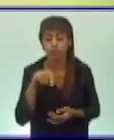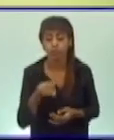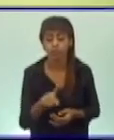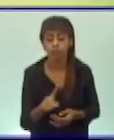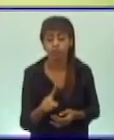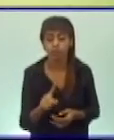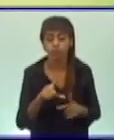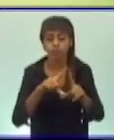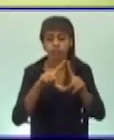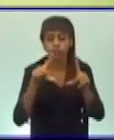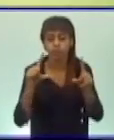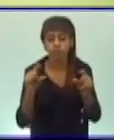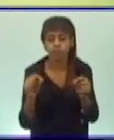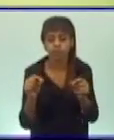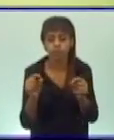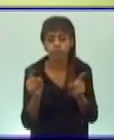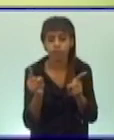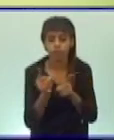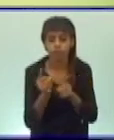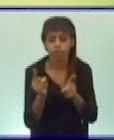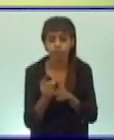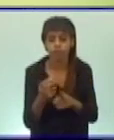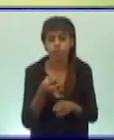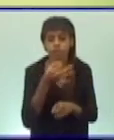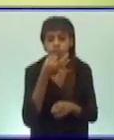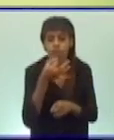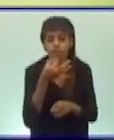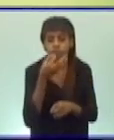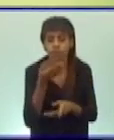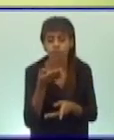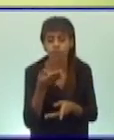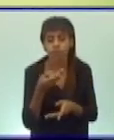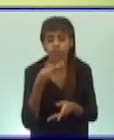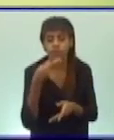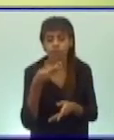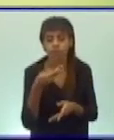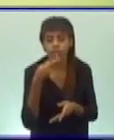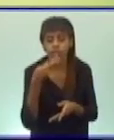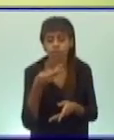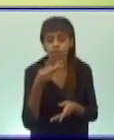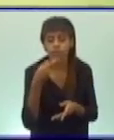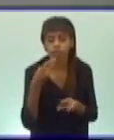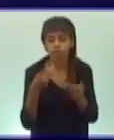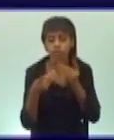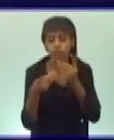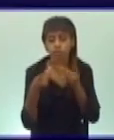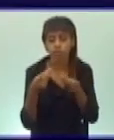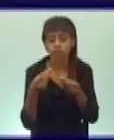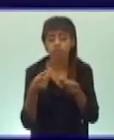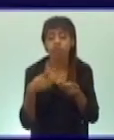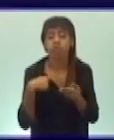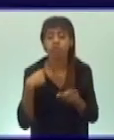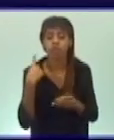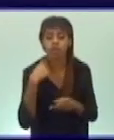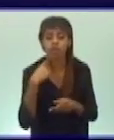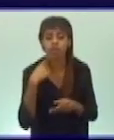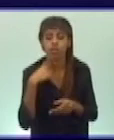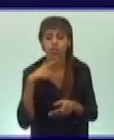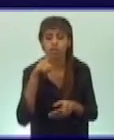un fragmento del discurso pronunciado en la Asamblea de Naciones Unidas en diciembre